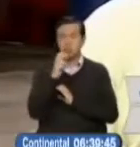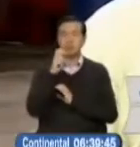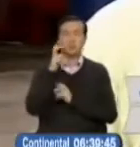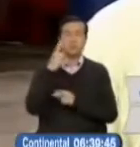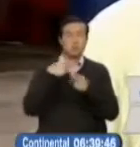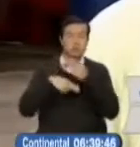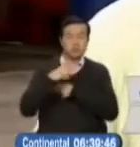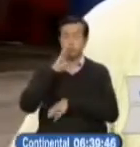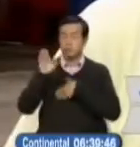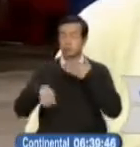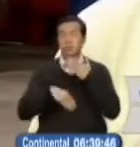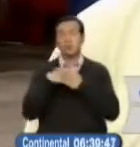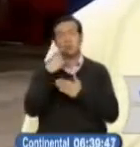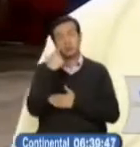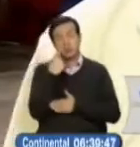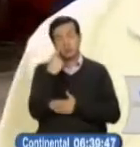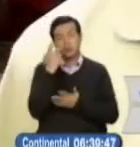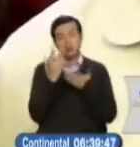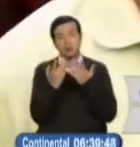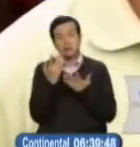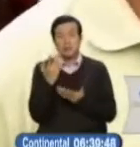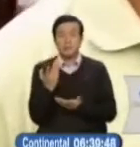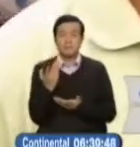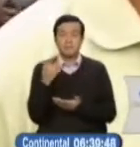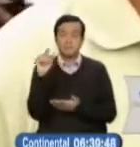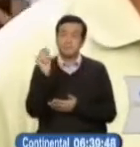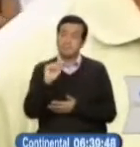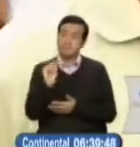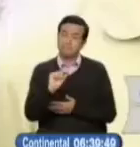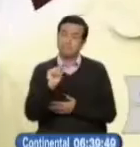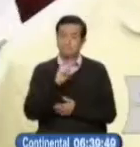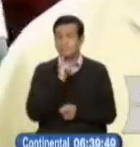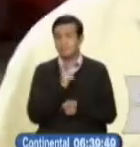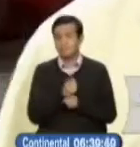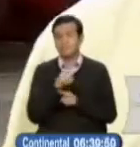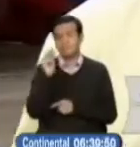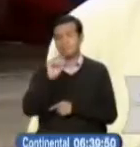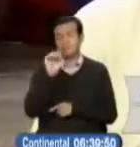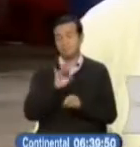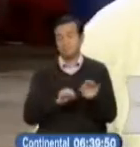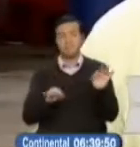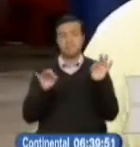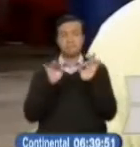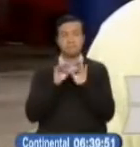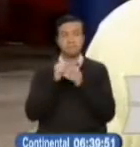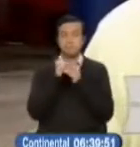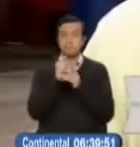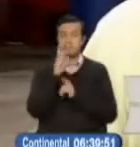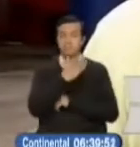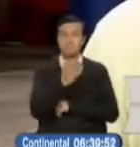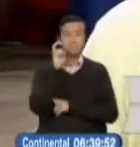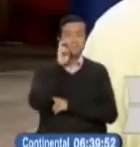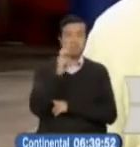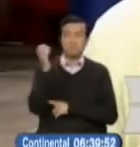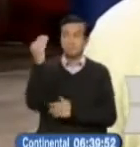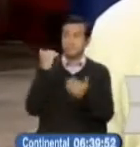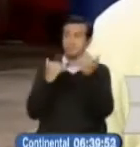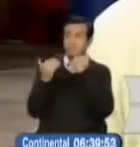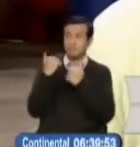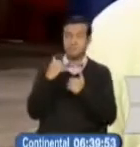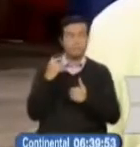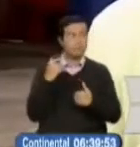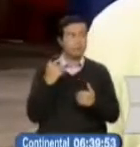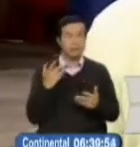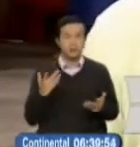los comerciantes y todo para ver si se pone un precio más bajo y cómodo para que el turismo que venga no